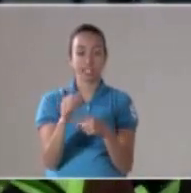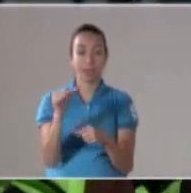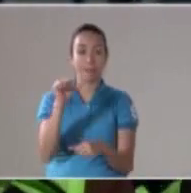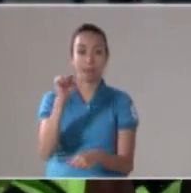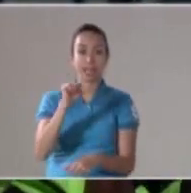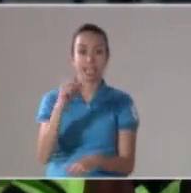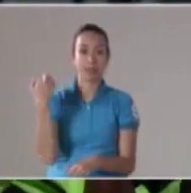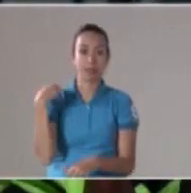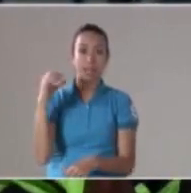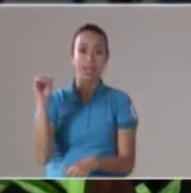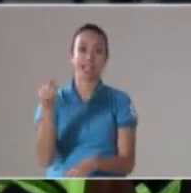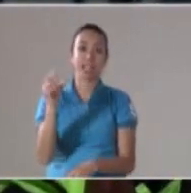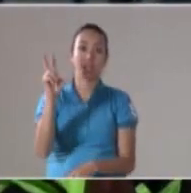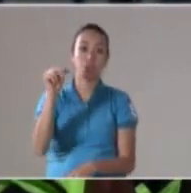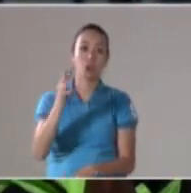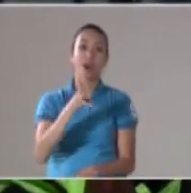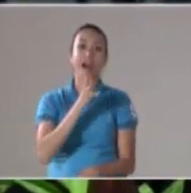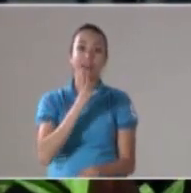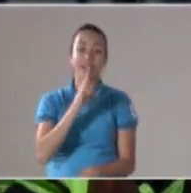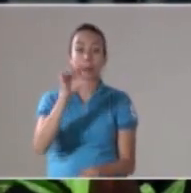papá.